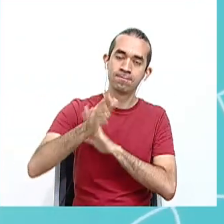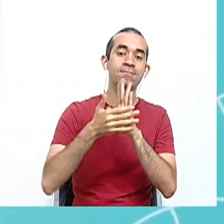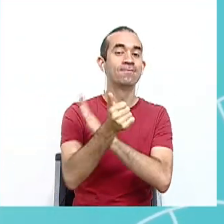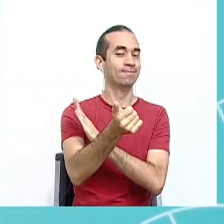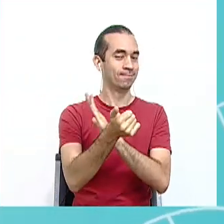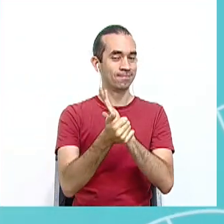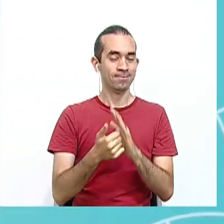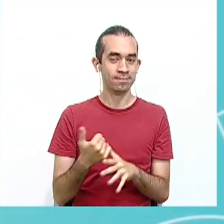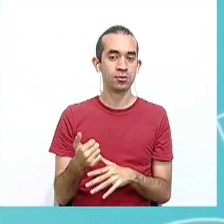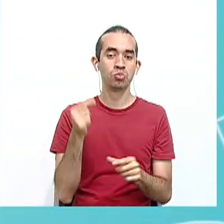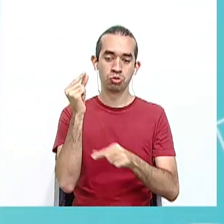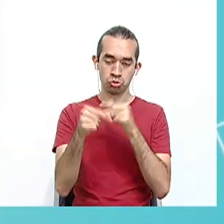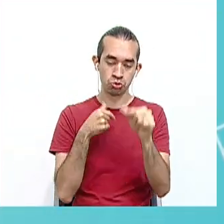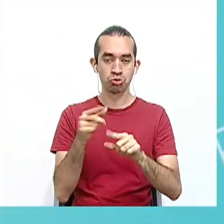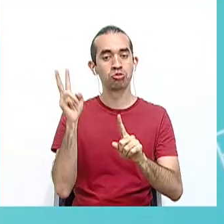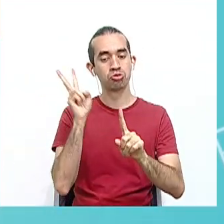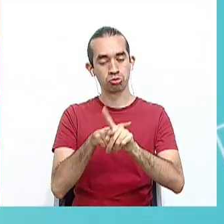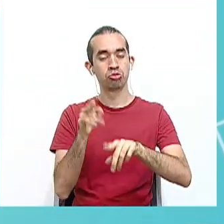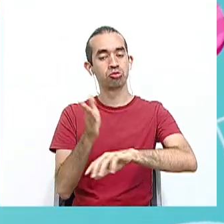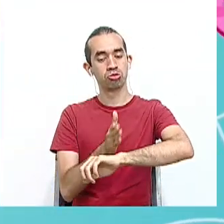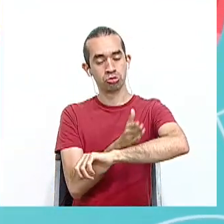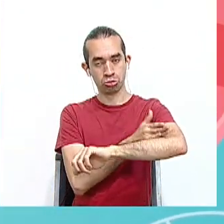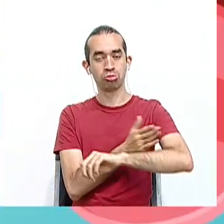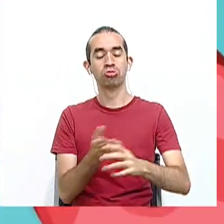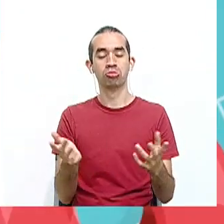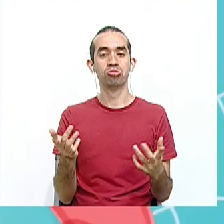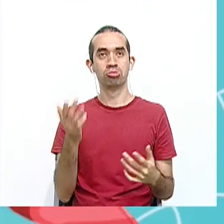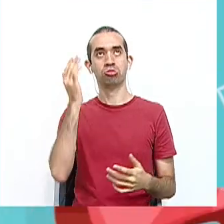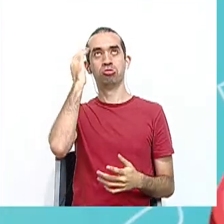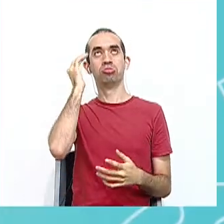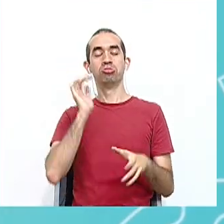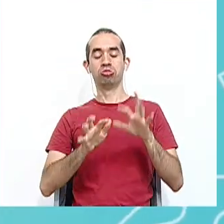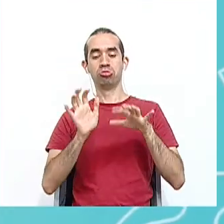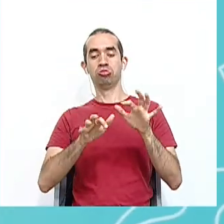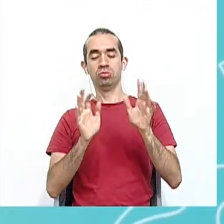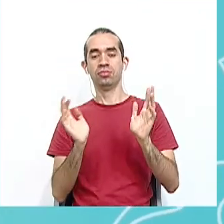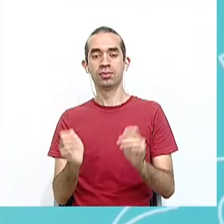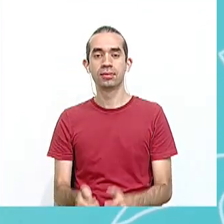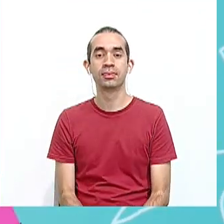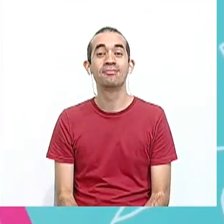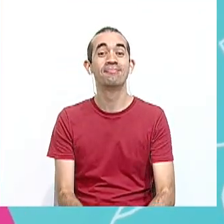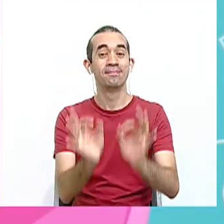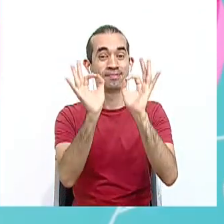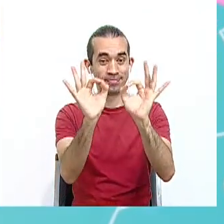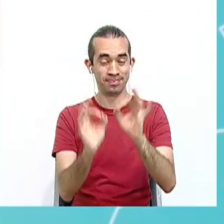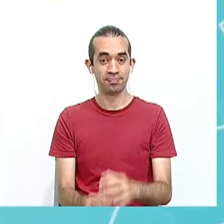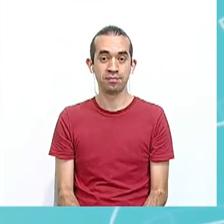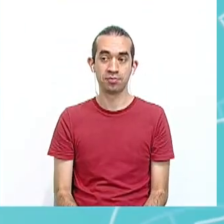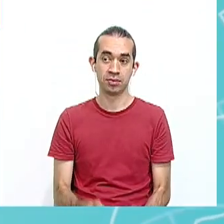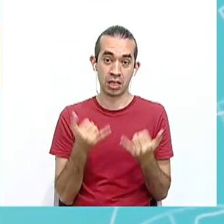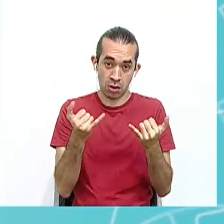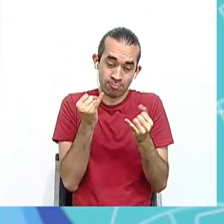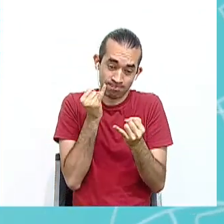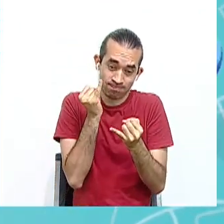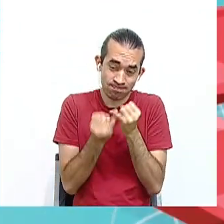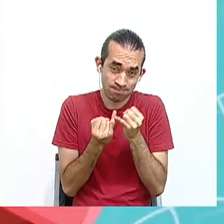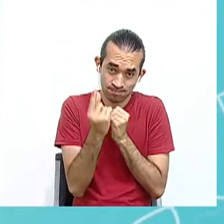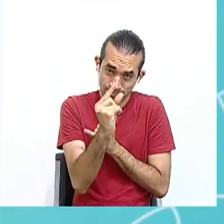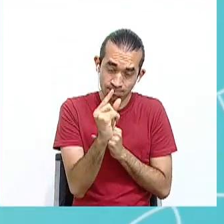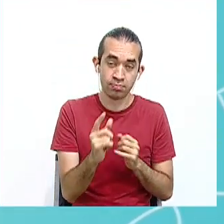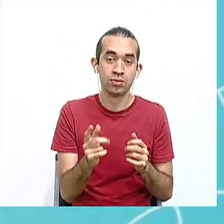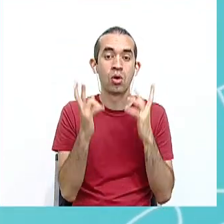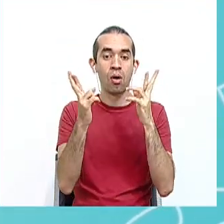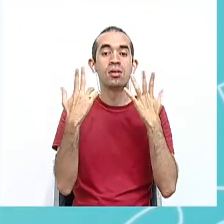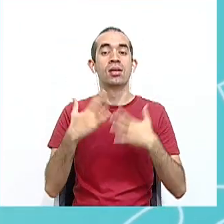en la medida que lo implementemos con conciencia en nuestros escritos. Bien, jóvenes, nos acercamos al final. Espero que